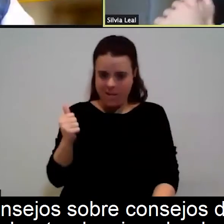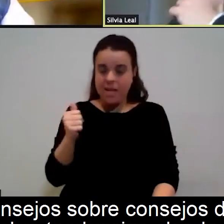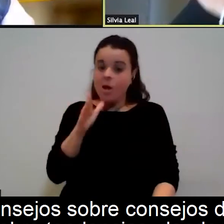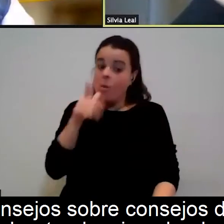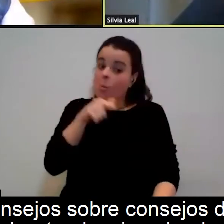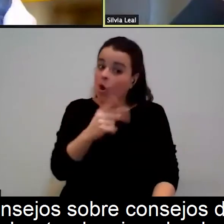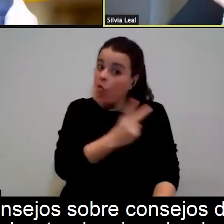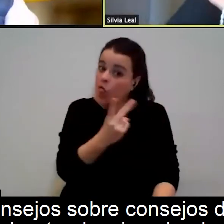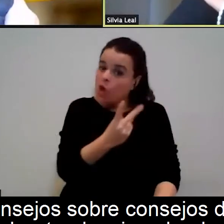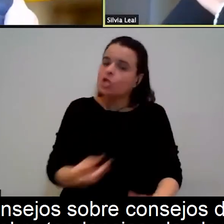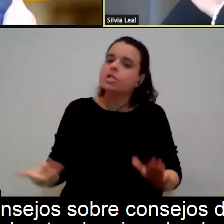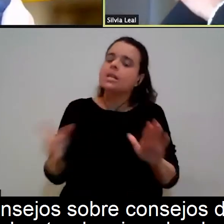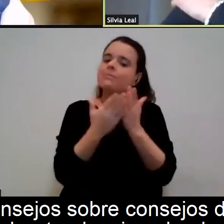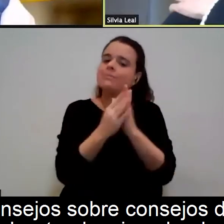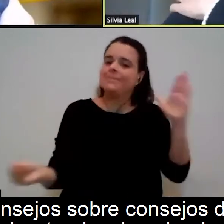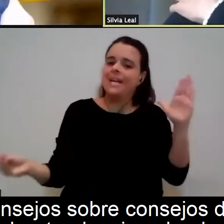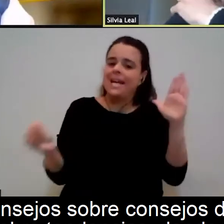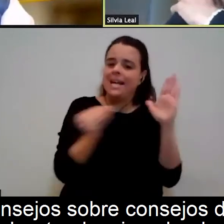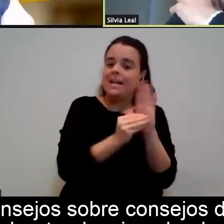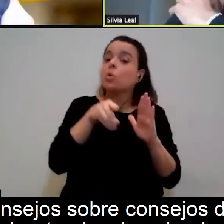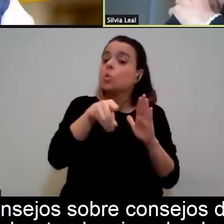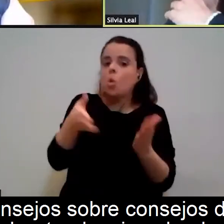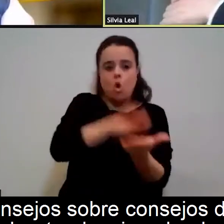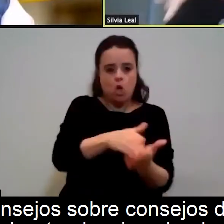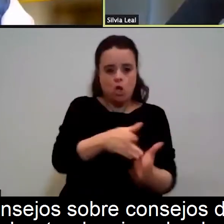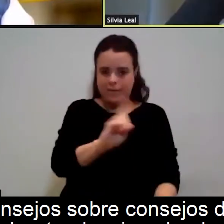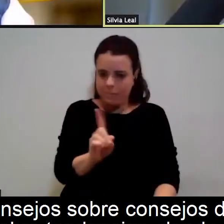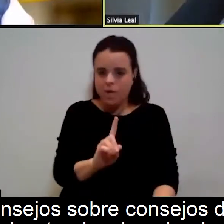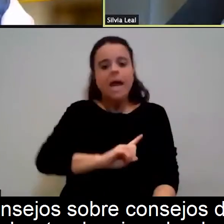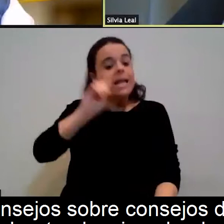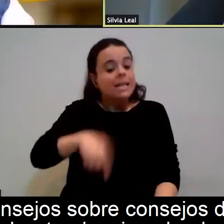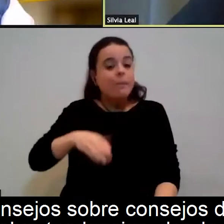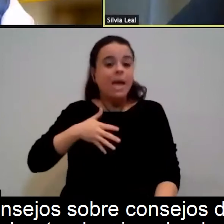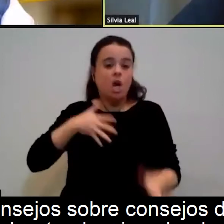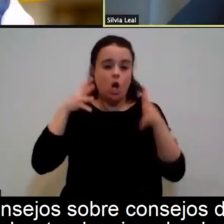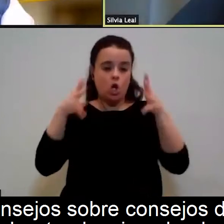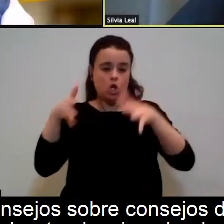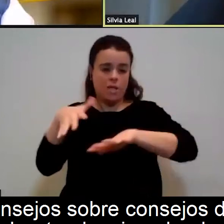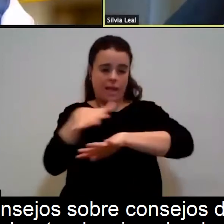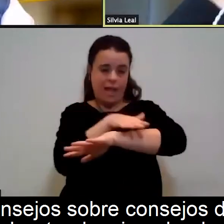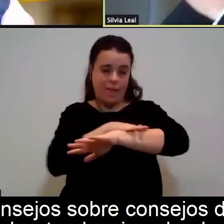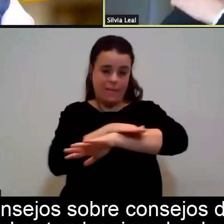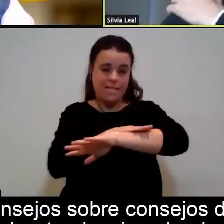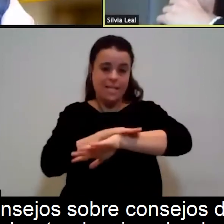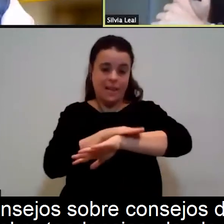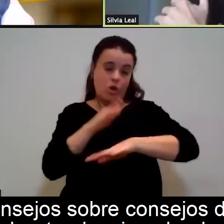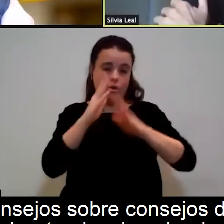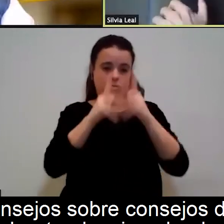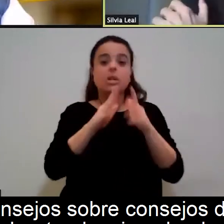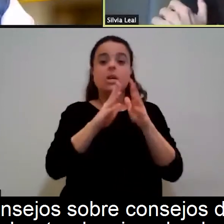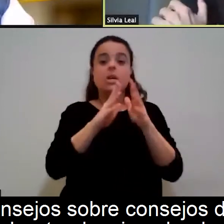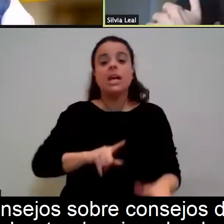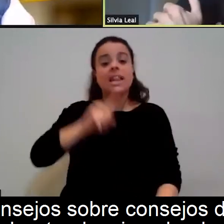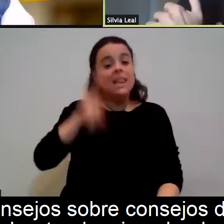quieres. Y después tengo consejos sobre consejos de administración y tenemos que hablar, Jesús, sobre tendencias, que es